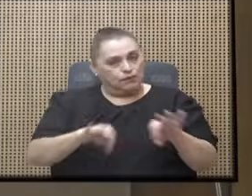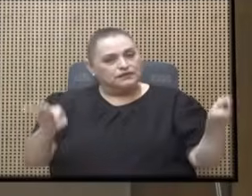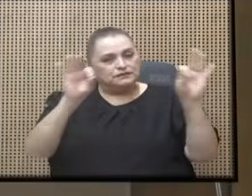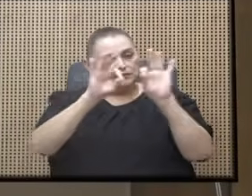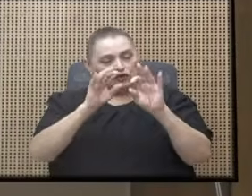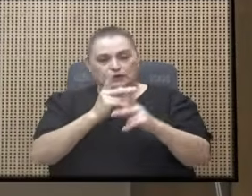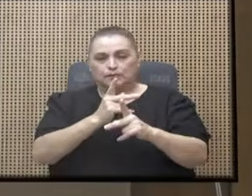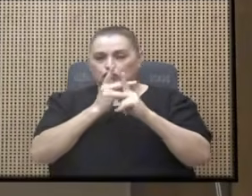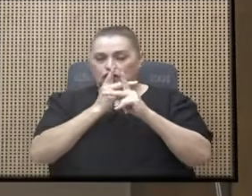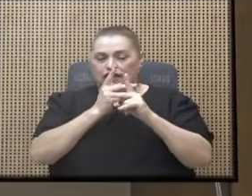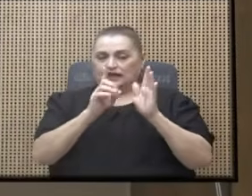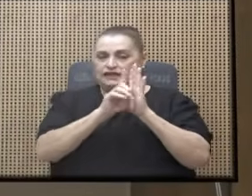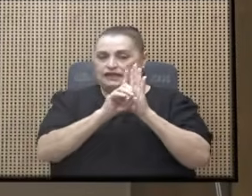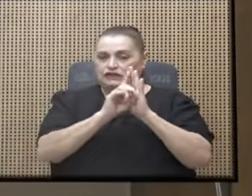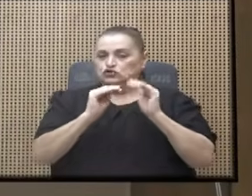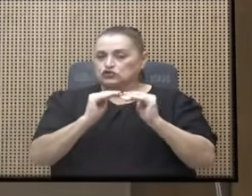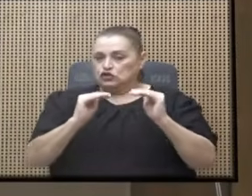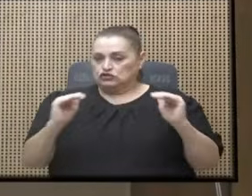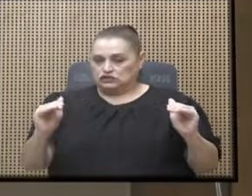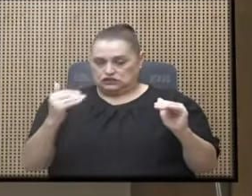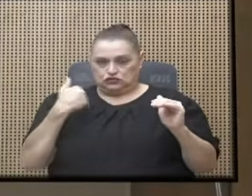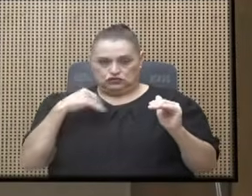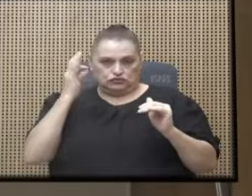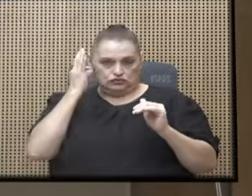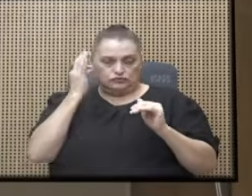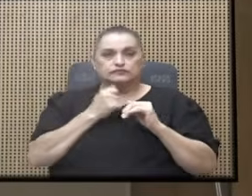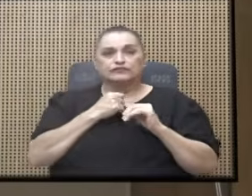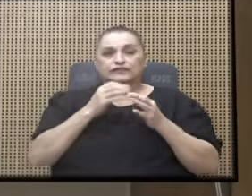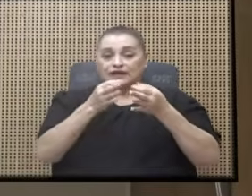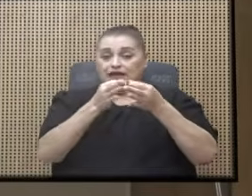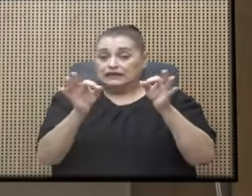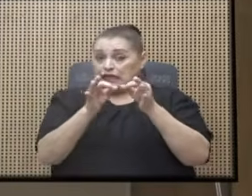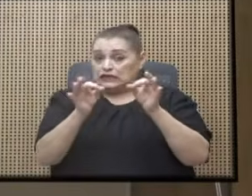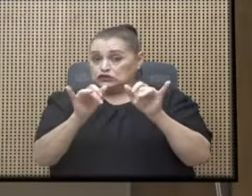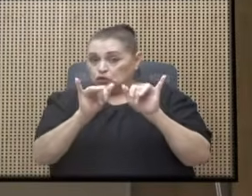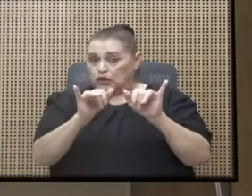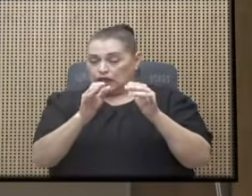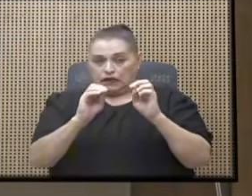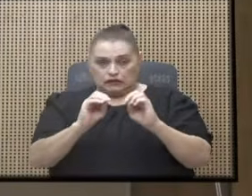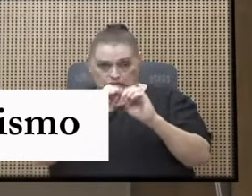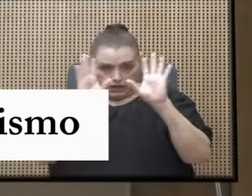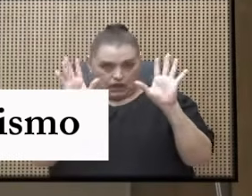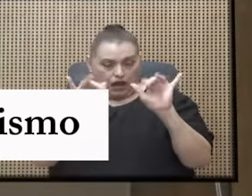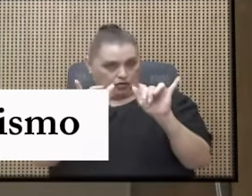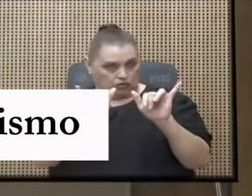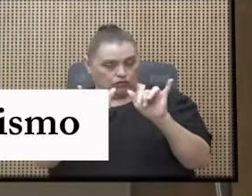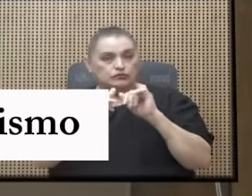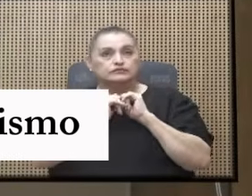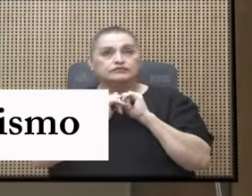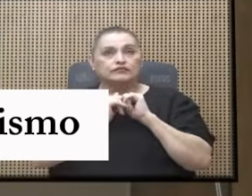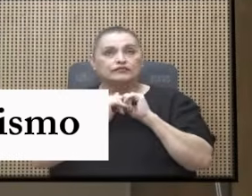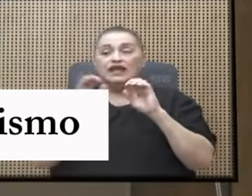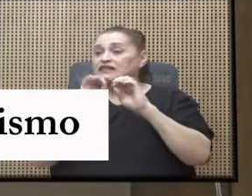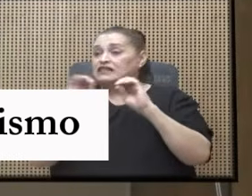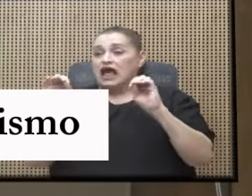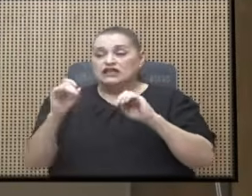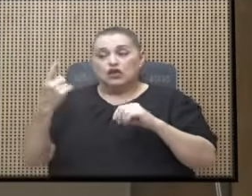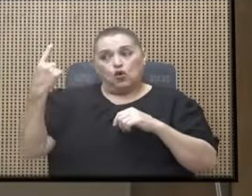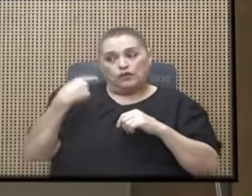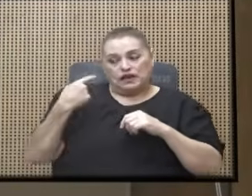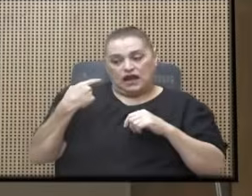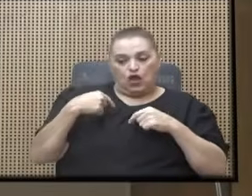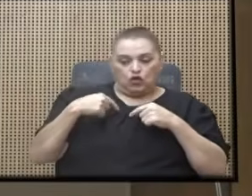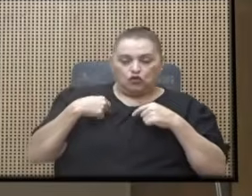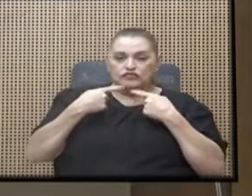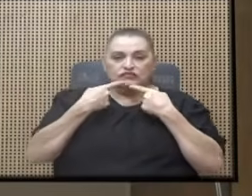niñez. Bueno, el texto me parece que queda claro en ese sentido. Nadie está obligado a declarar contra sí mismo en